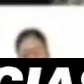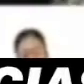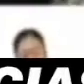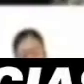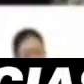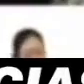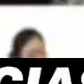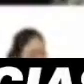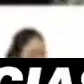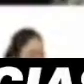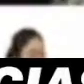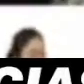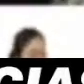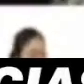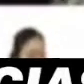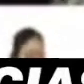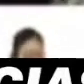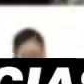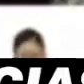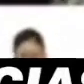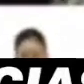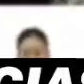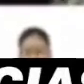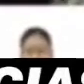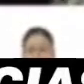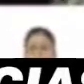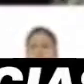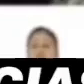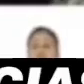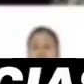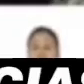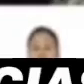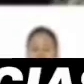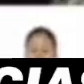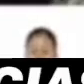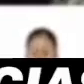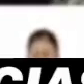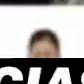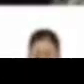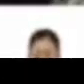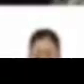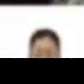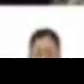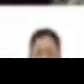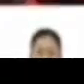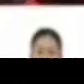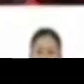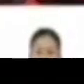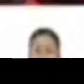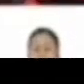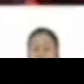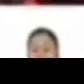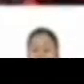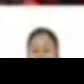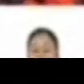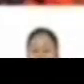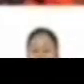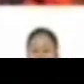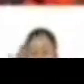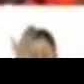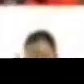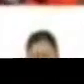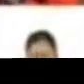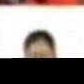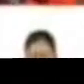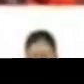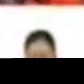México, porque en 2018 llegó el presidente Andrés Manuel López Obrador para rescatar